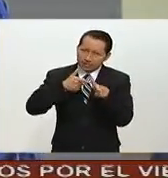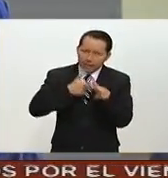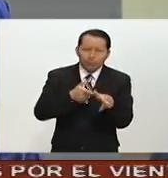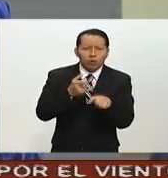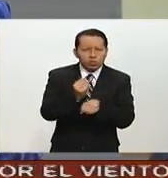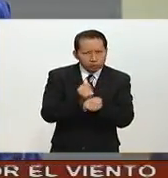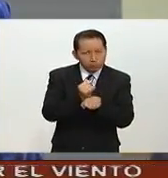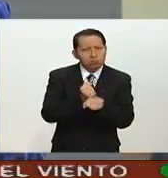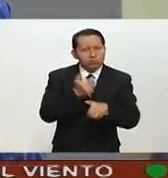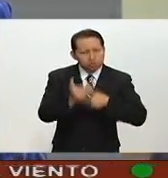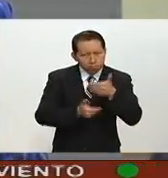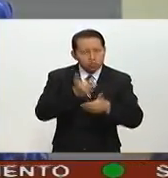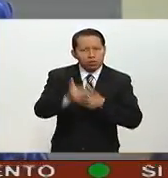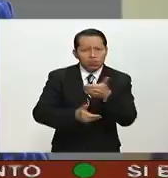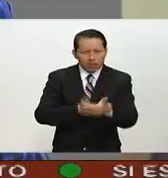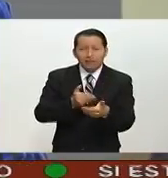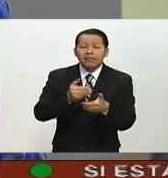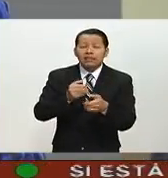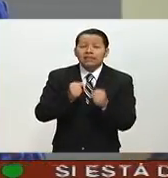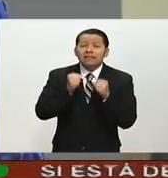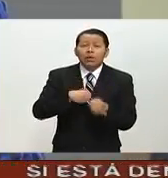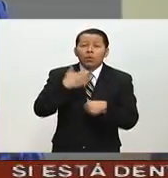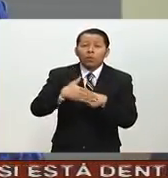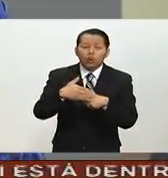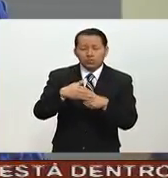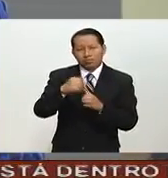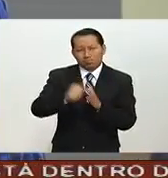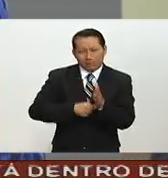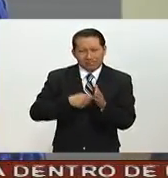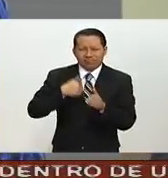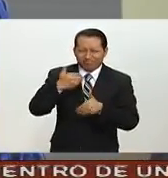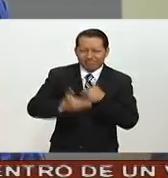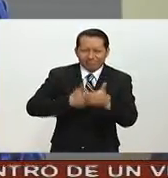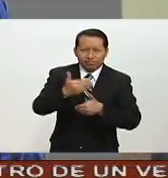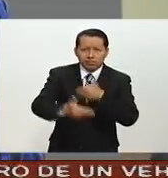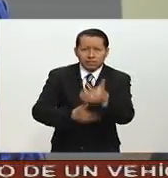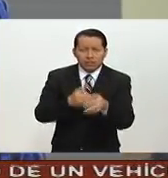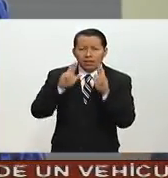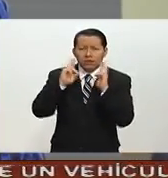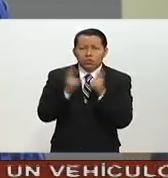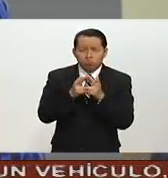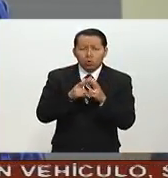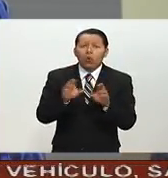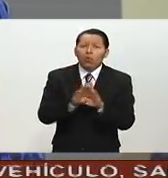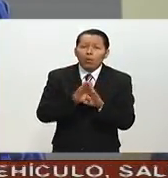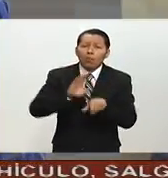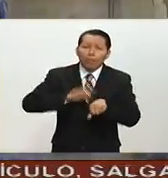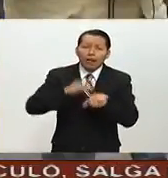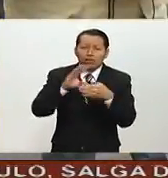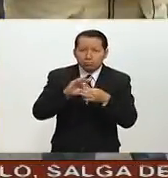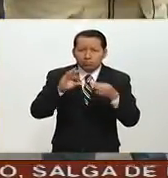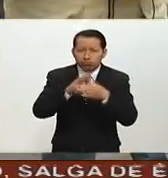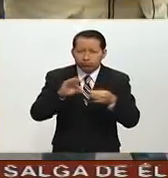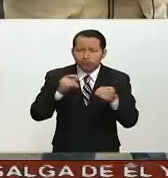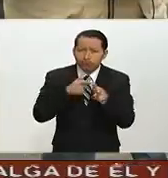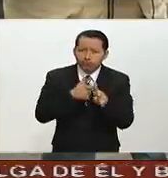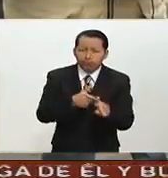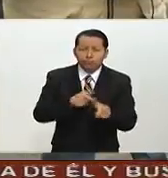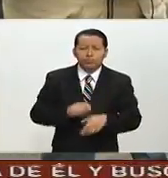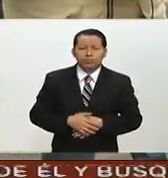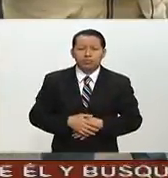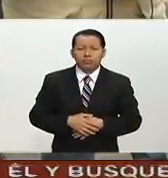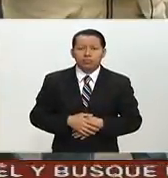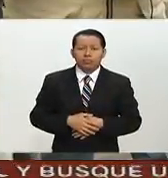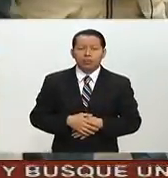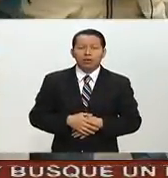Estoy segura que cada mes que nos reunamos les podremos ir dando mayores avances. Al